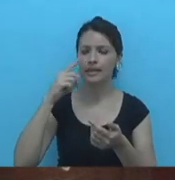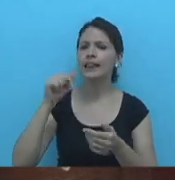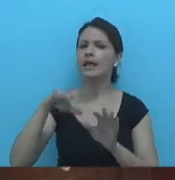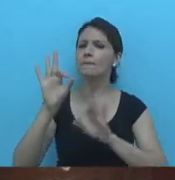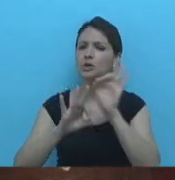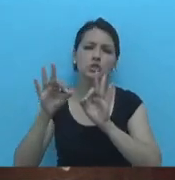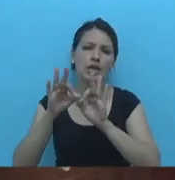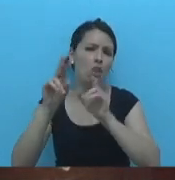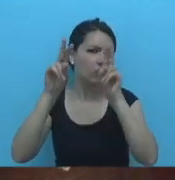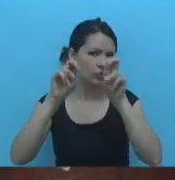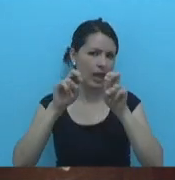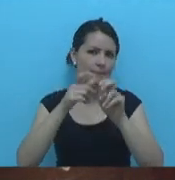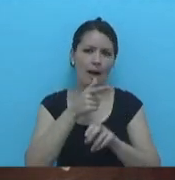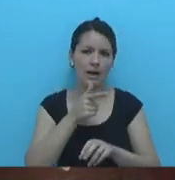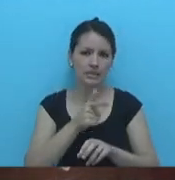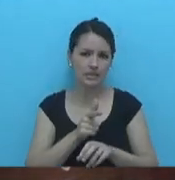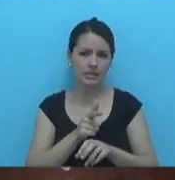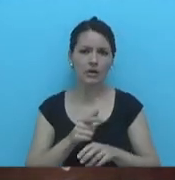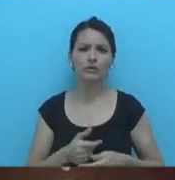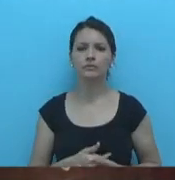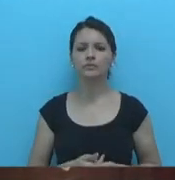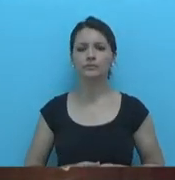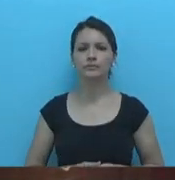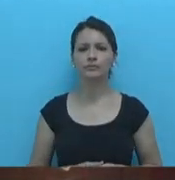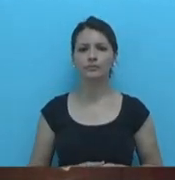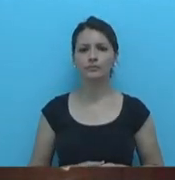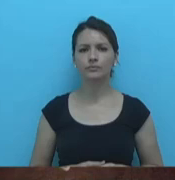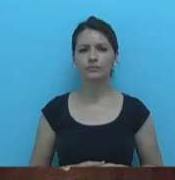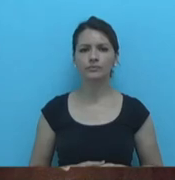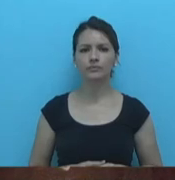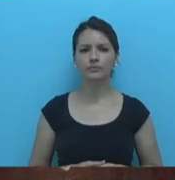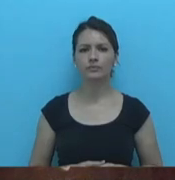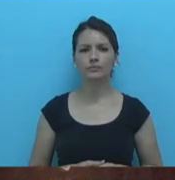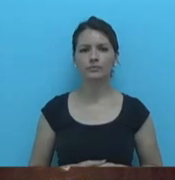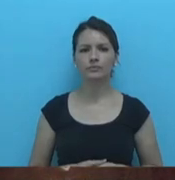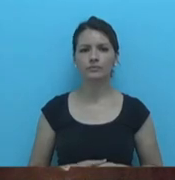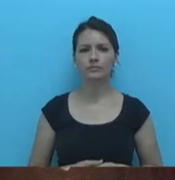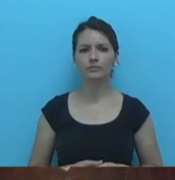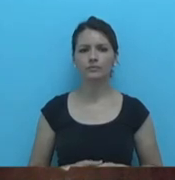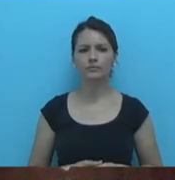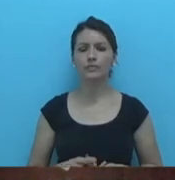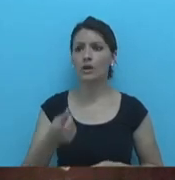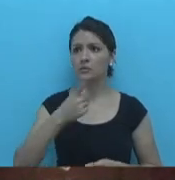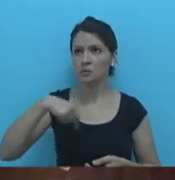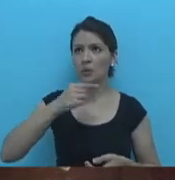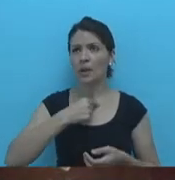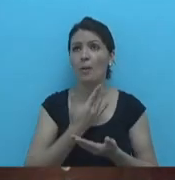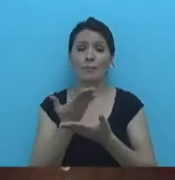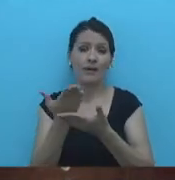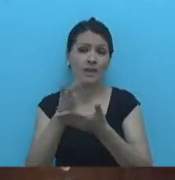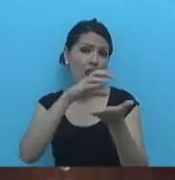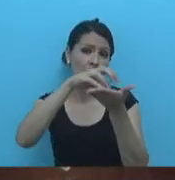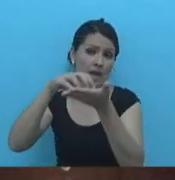de igual tenor, porque en definitiva, digamos, nosotros lo habíamos pensado en su momento que el planteo sea ante los organismos nacionales, pero